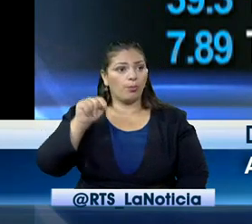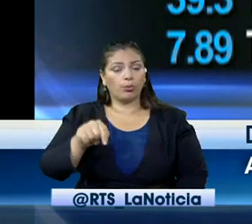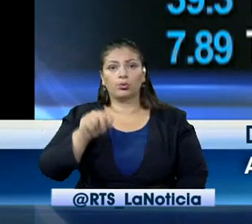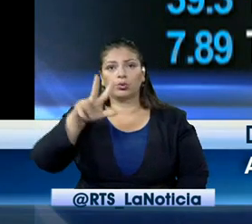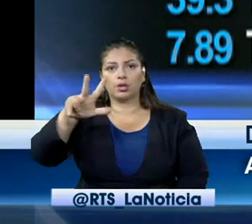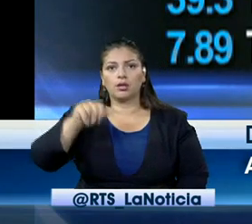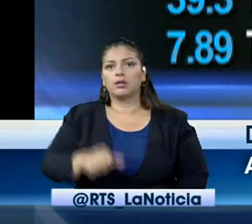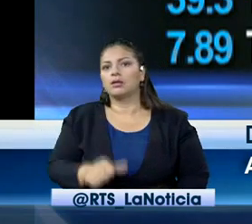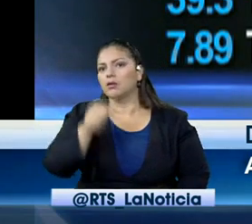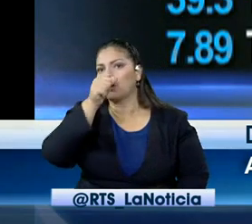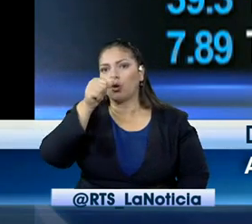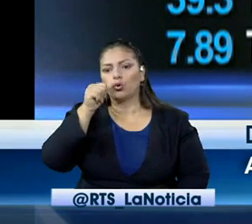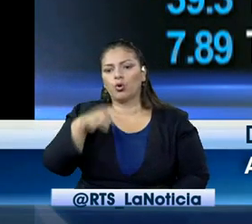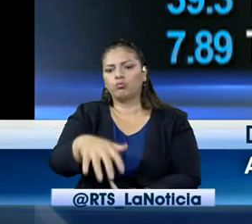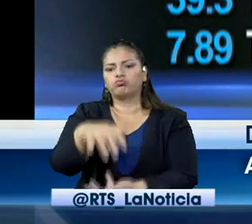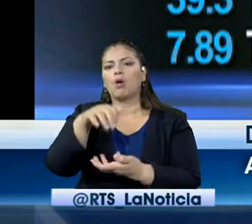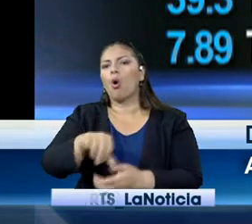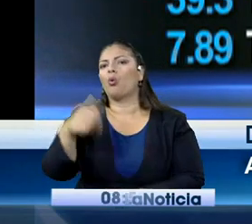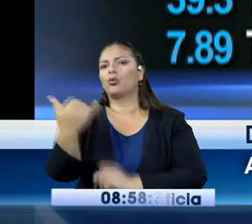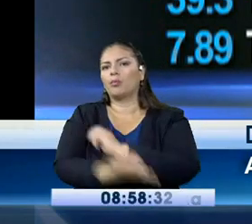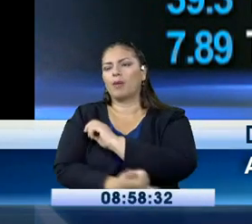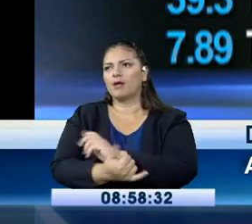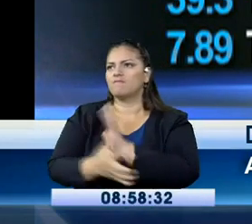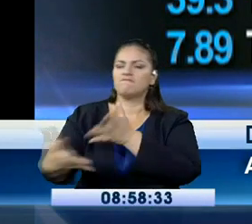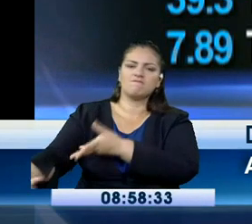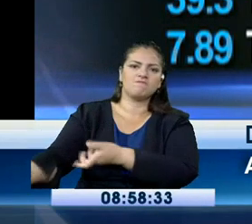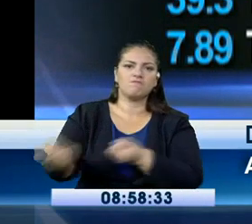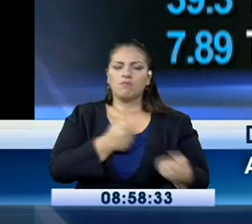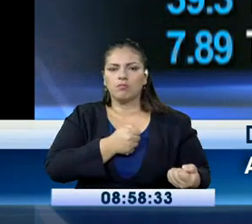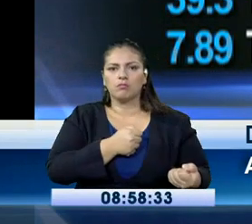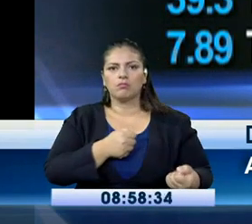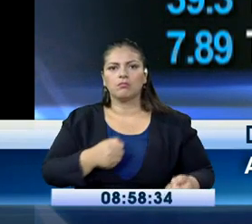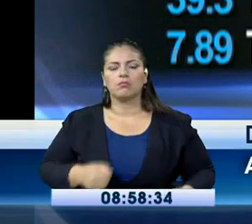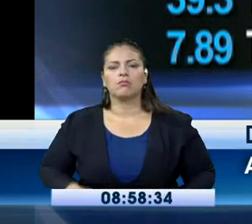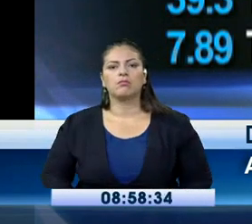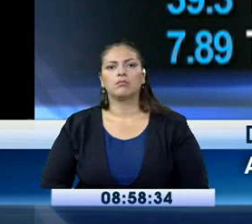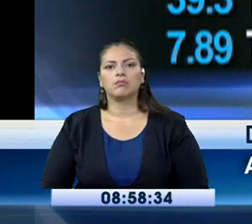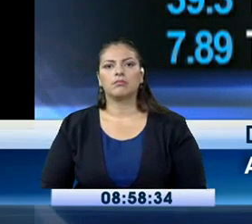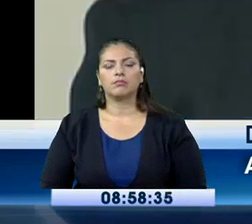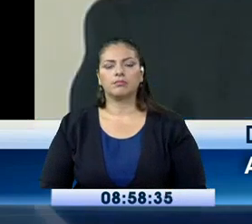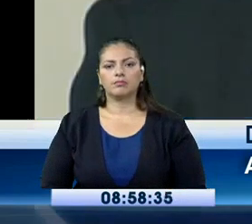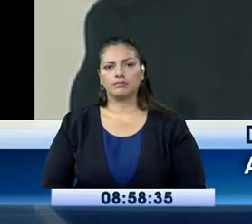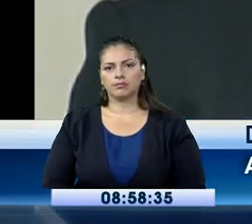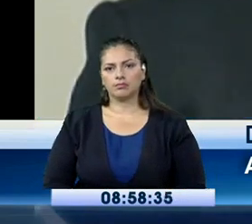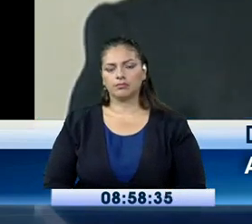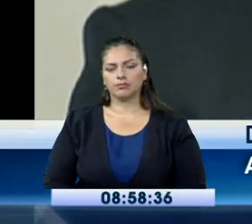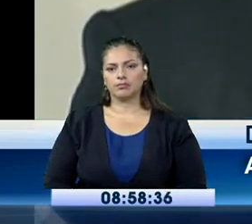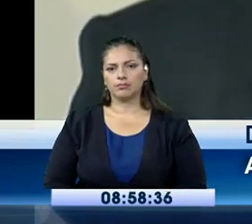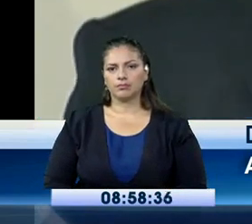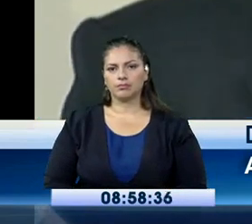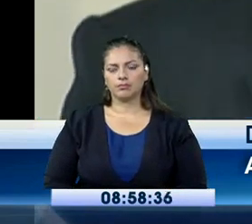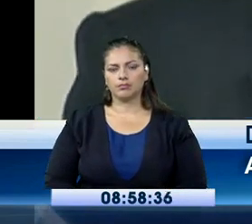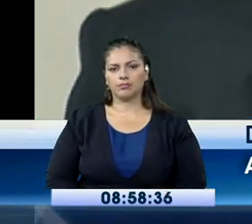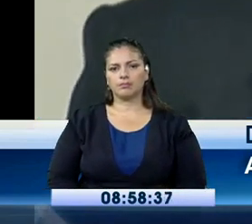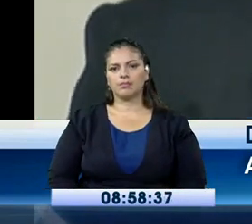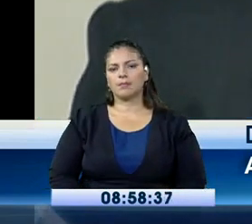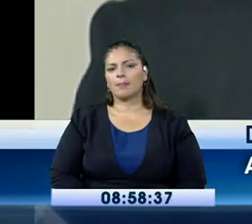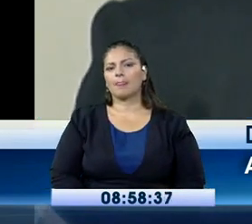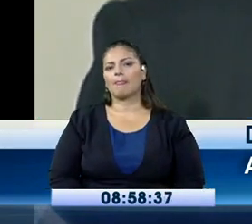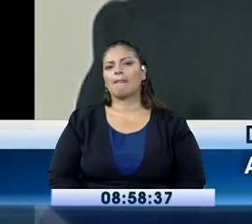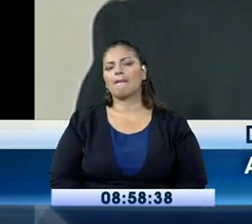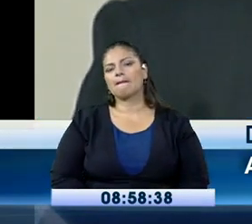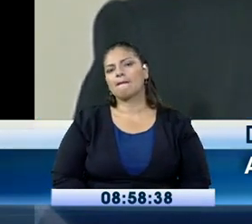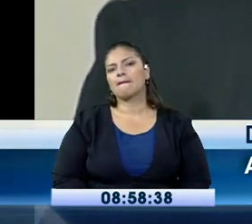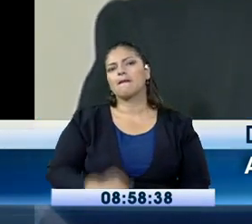internacional. Mientras tanto, 7.89 al ámbito interno. Son más de $1,000 millones que han